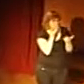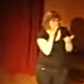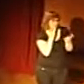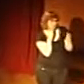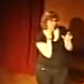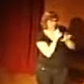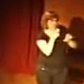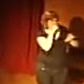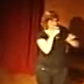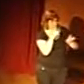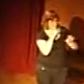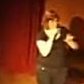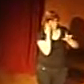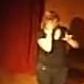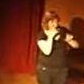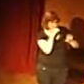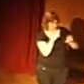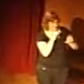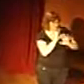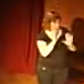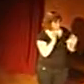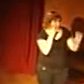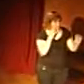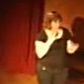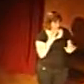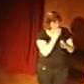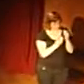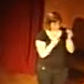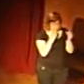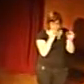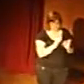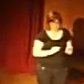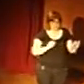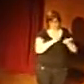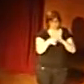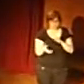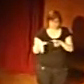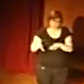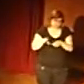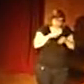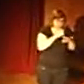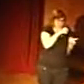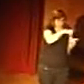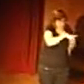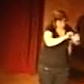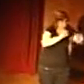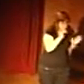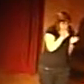sombras etcétera y luego Esto es lo que le sirve a él en su estudio para crear sus composiciones pictóricas